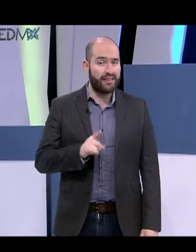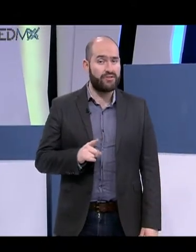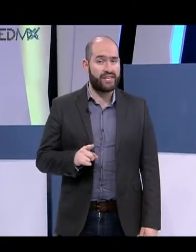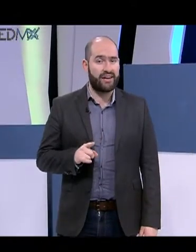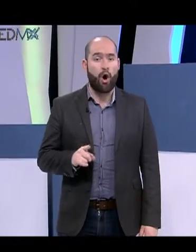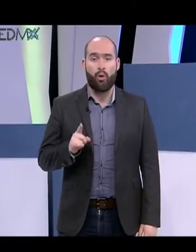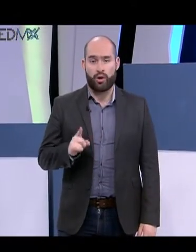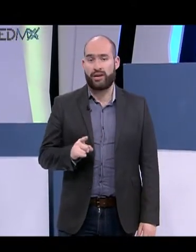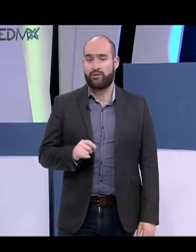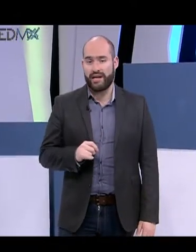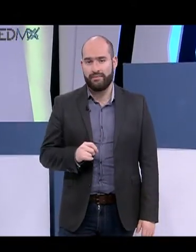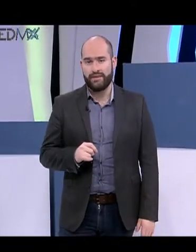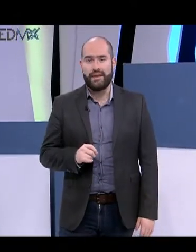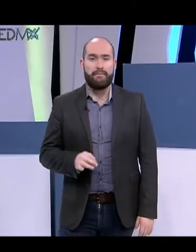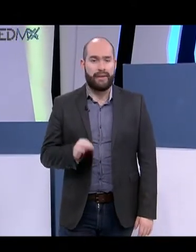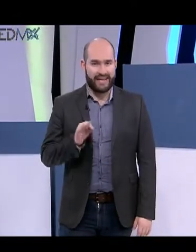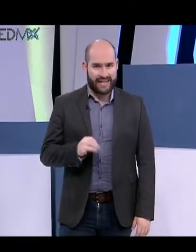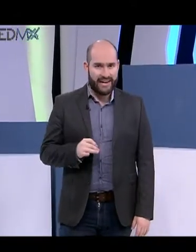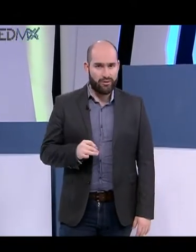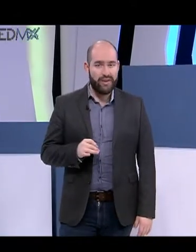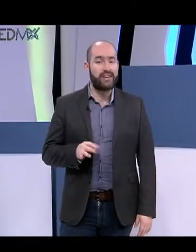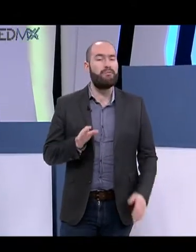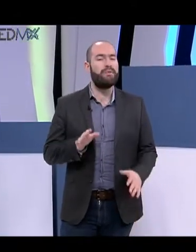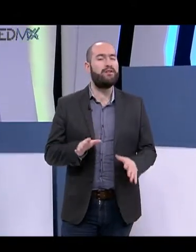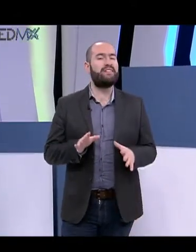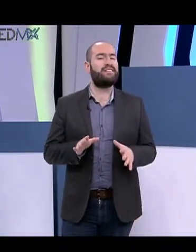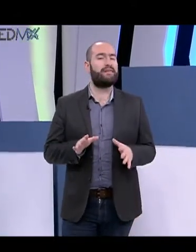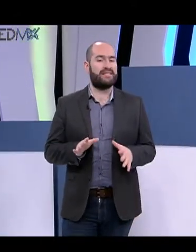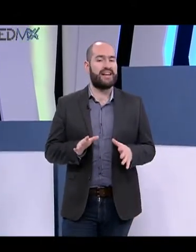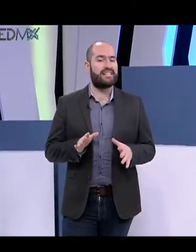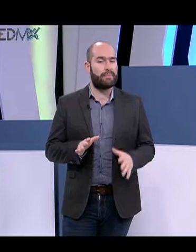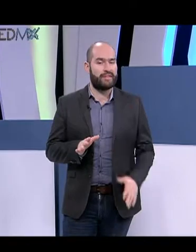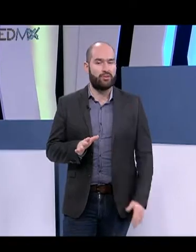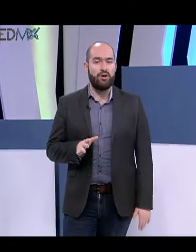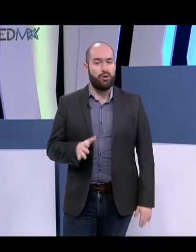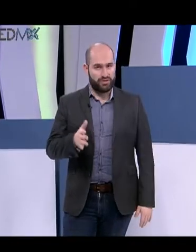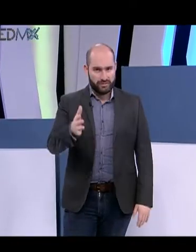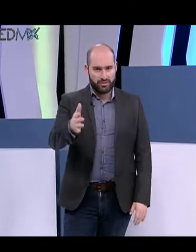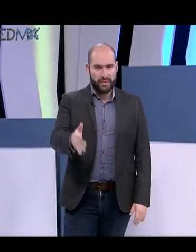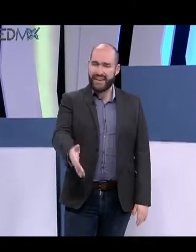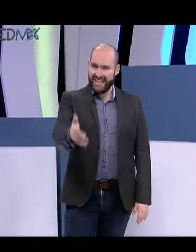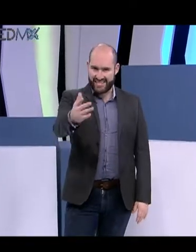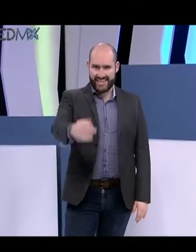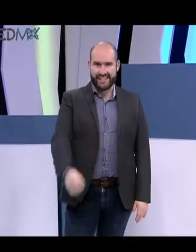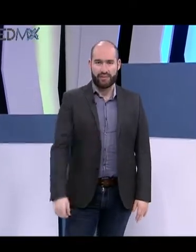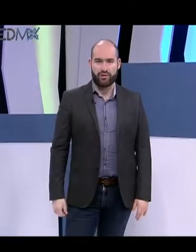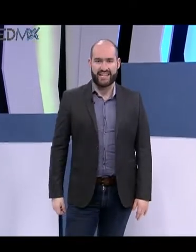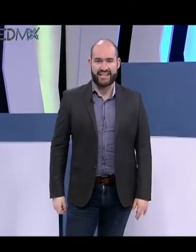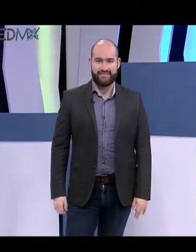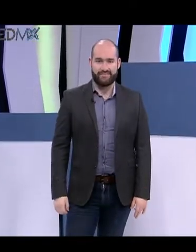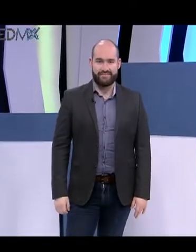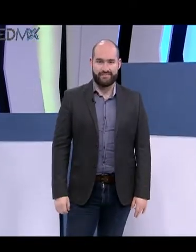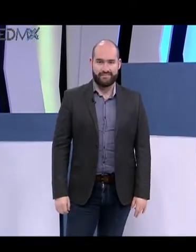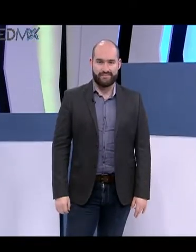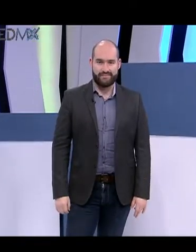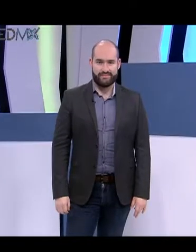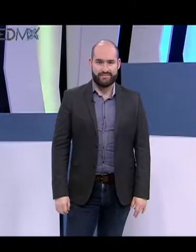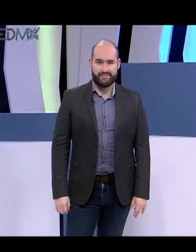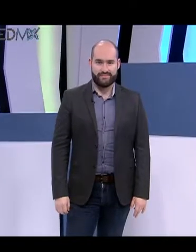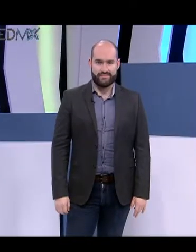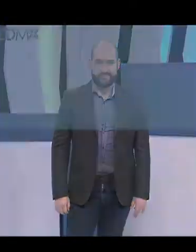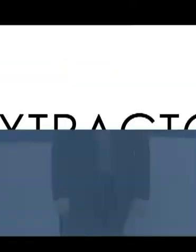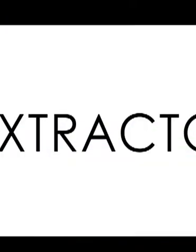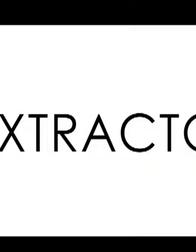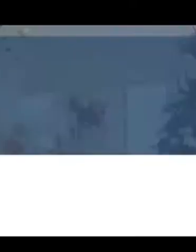Navidad artificial o una natural. Para aclararlo y romper con estigmas al respecto, los invito a ver el siguiente reportaje.